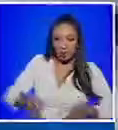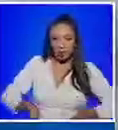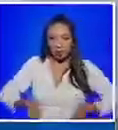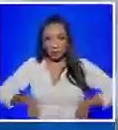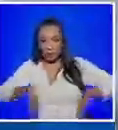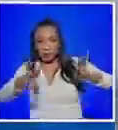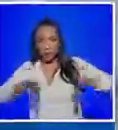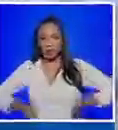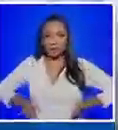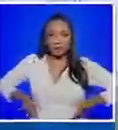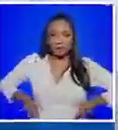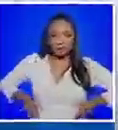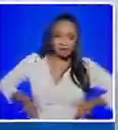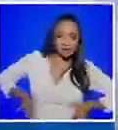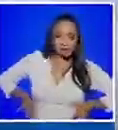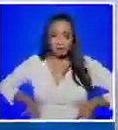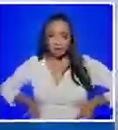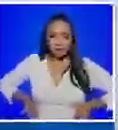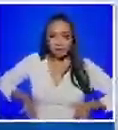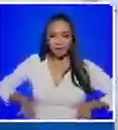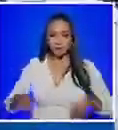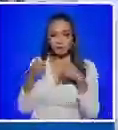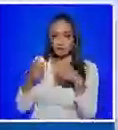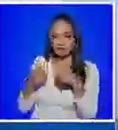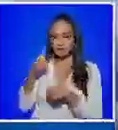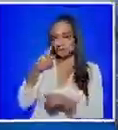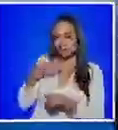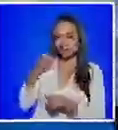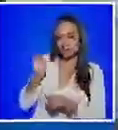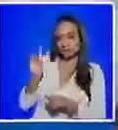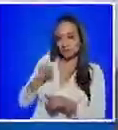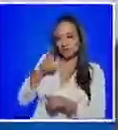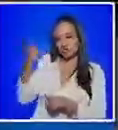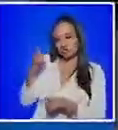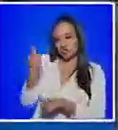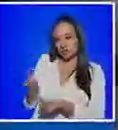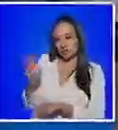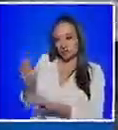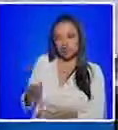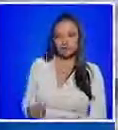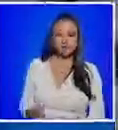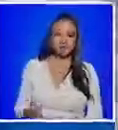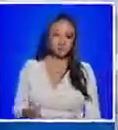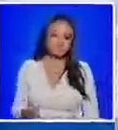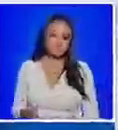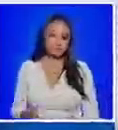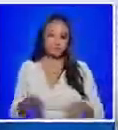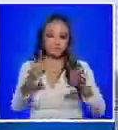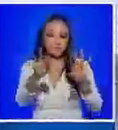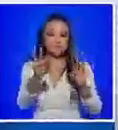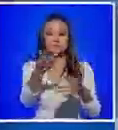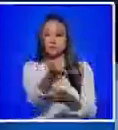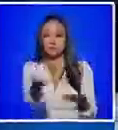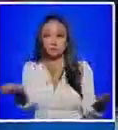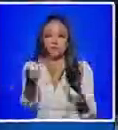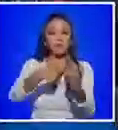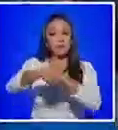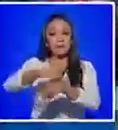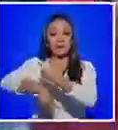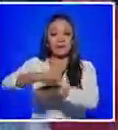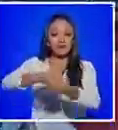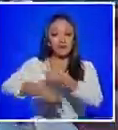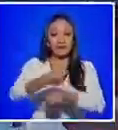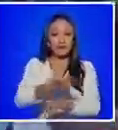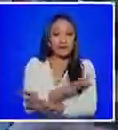muéstrele la faldita. ¿Le alcanza o no le alcanza? Sí, claro. ¿Es para usted? No. Es para la hermana. Miren ustedes, les dejamos con estas imágenes. La